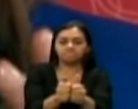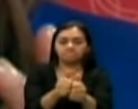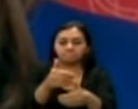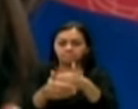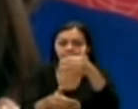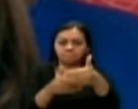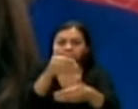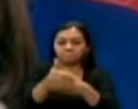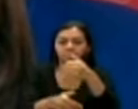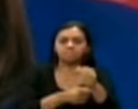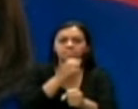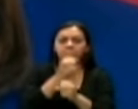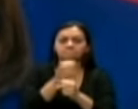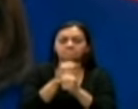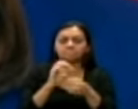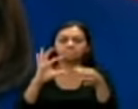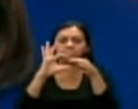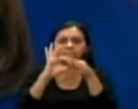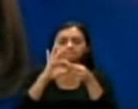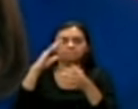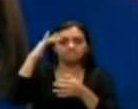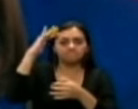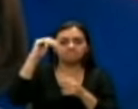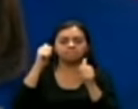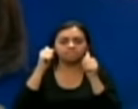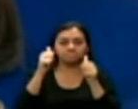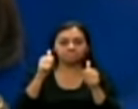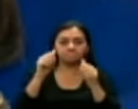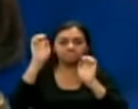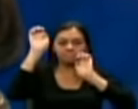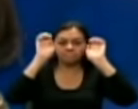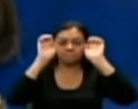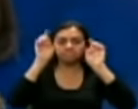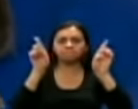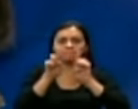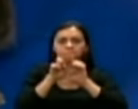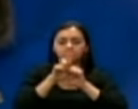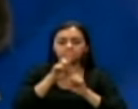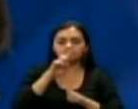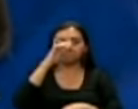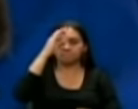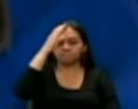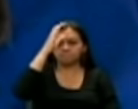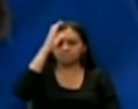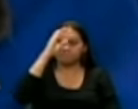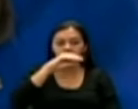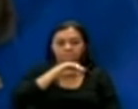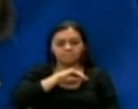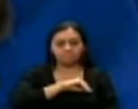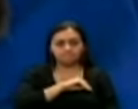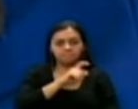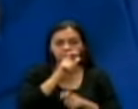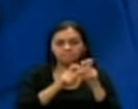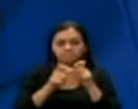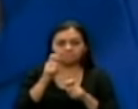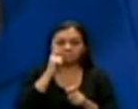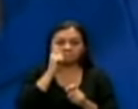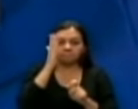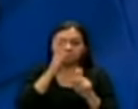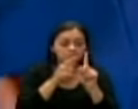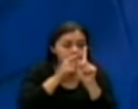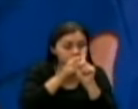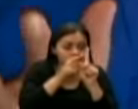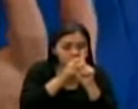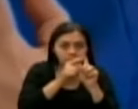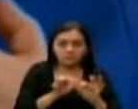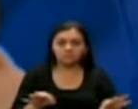para unir el pensamiento sobre aquellos aspectos estratégicos de conceptos como pues que la persona humana es el centro, la